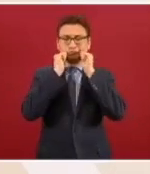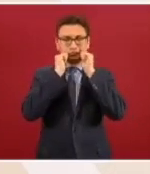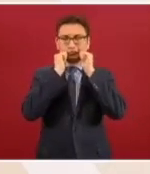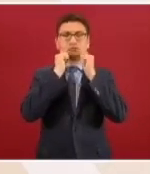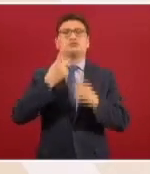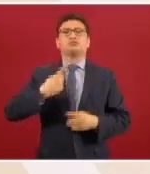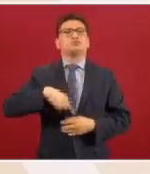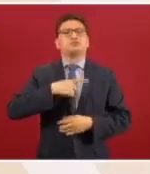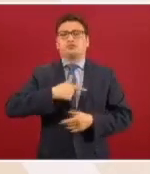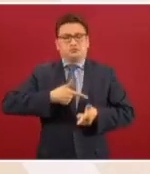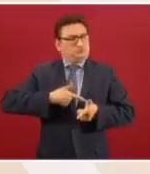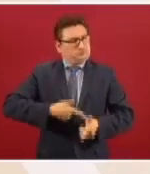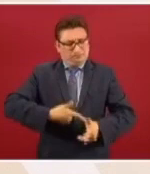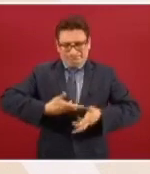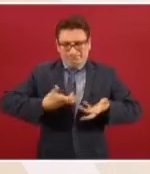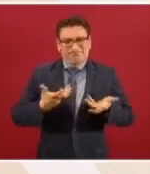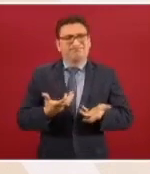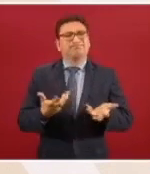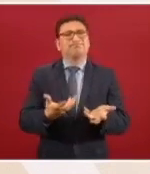haciendo